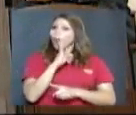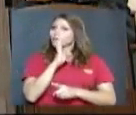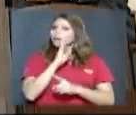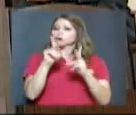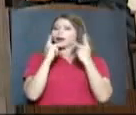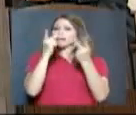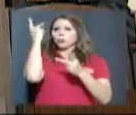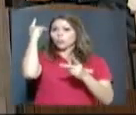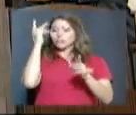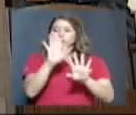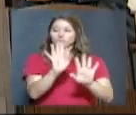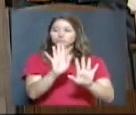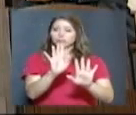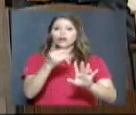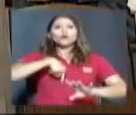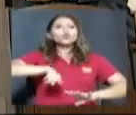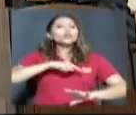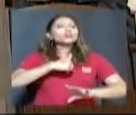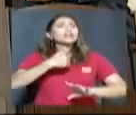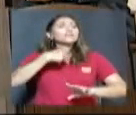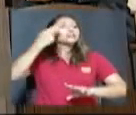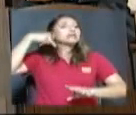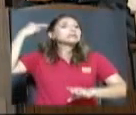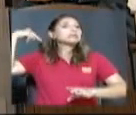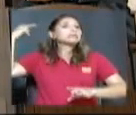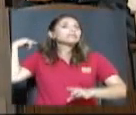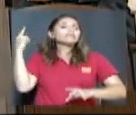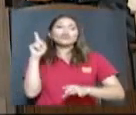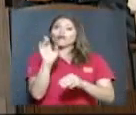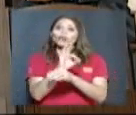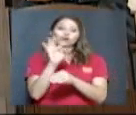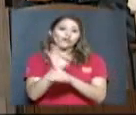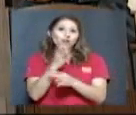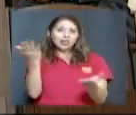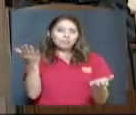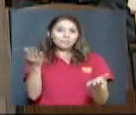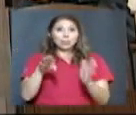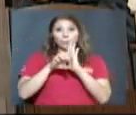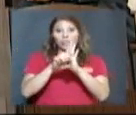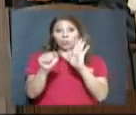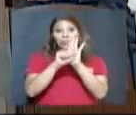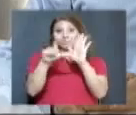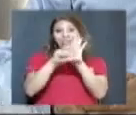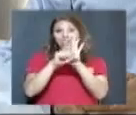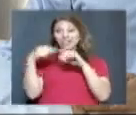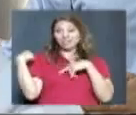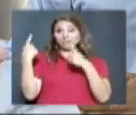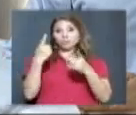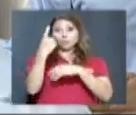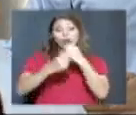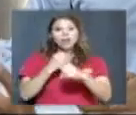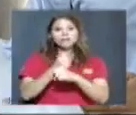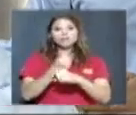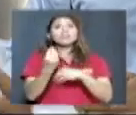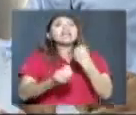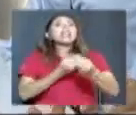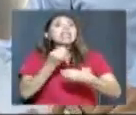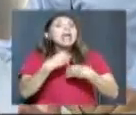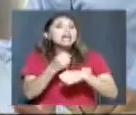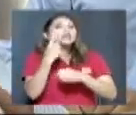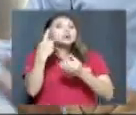tenemos una historia de Estado que no funciona. Una asamblea legislativa, por ejemplo, que tiene un año, ¿y qué ha hecho de verdad la asamblea legislativa en ese un año con